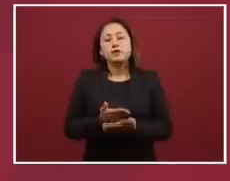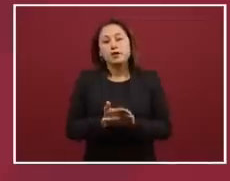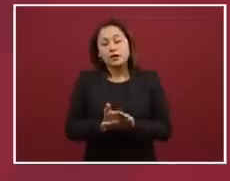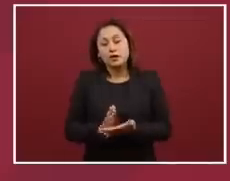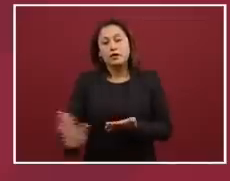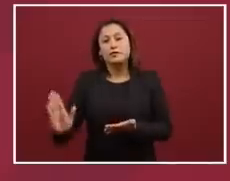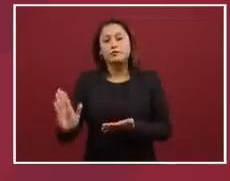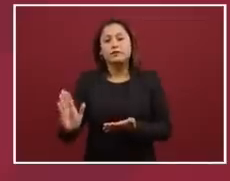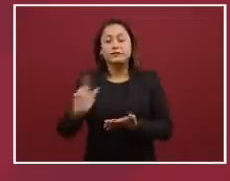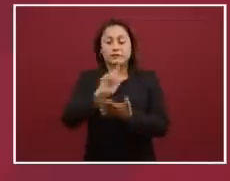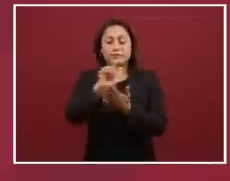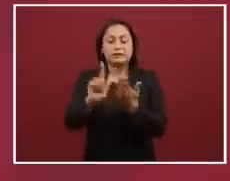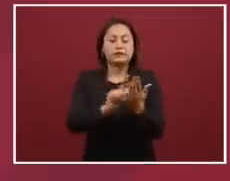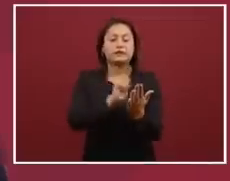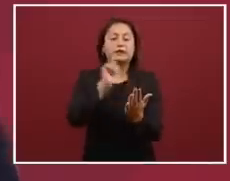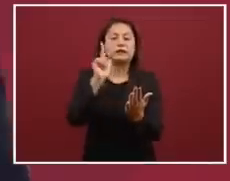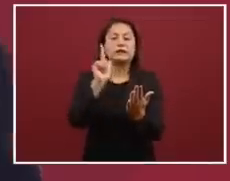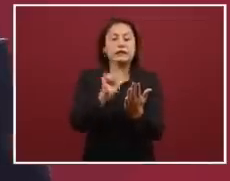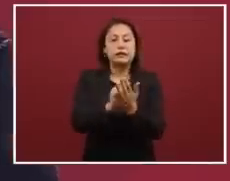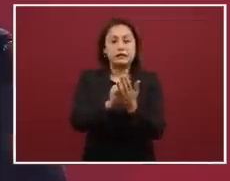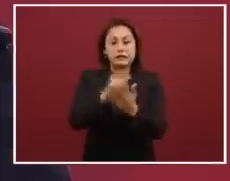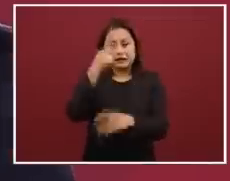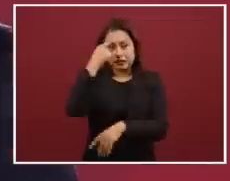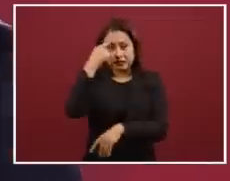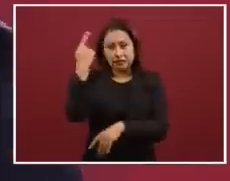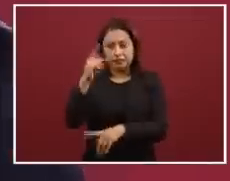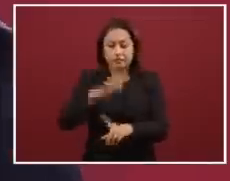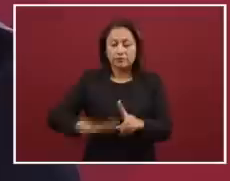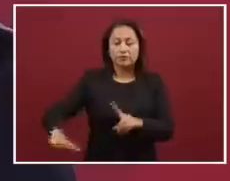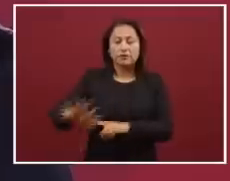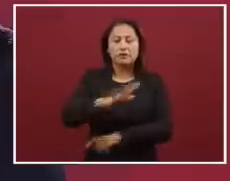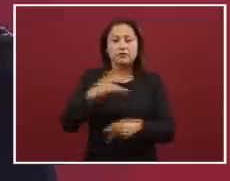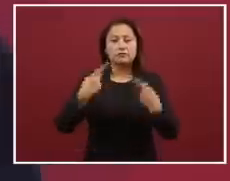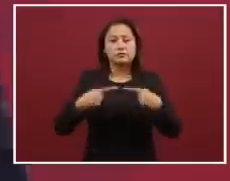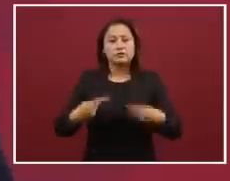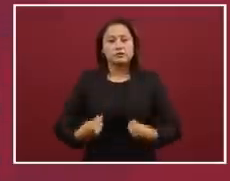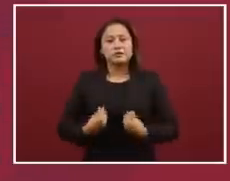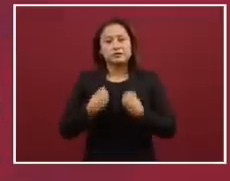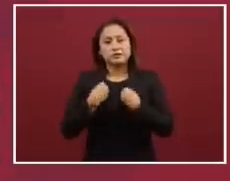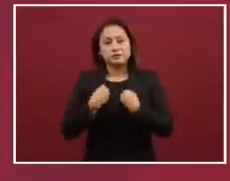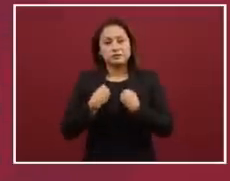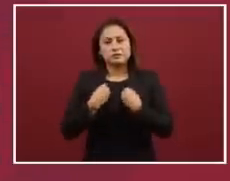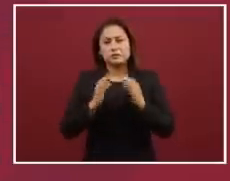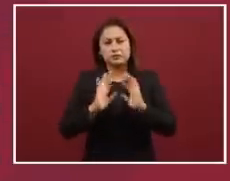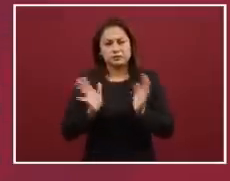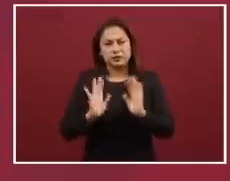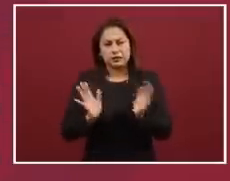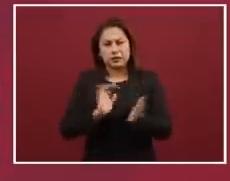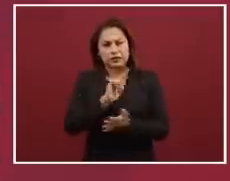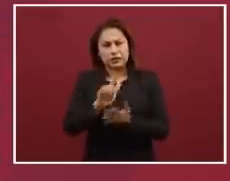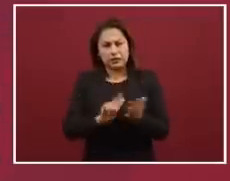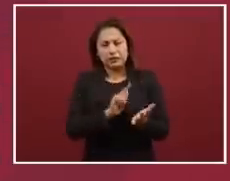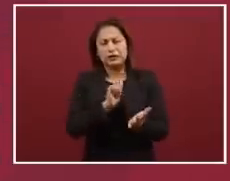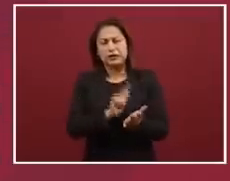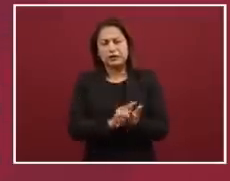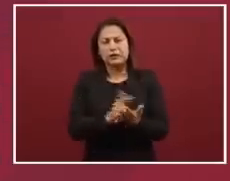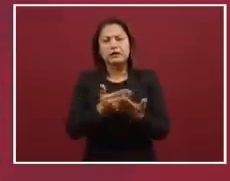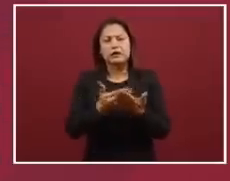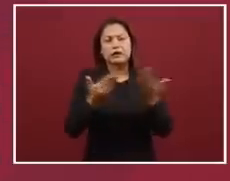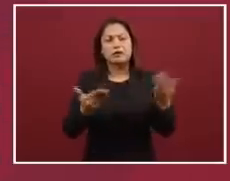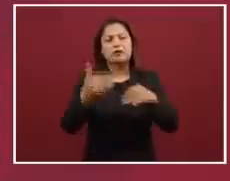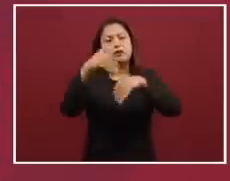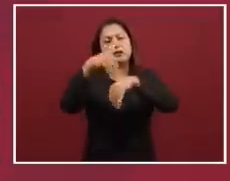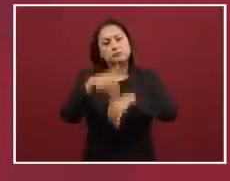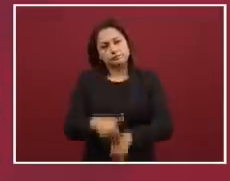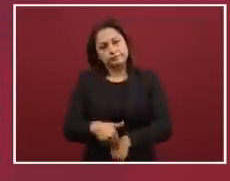de población que solamente hay que aplicarla para tener el control,